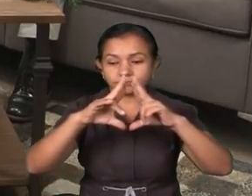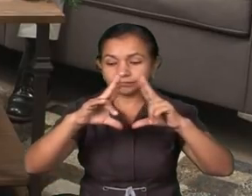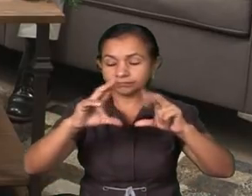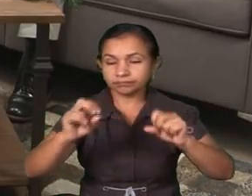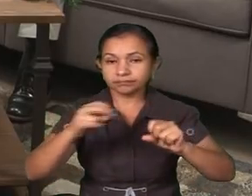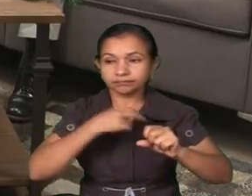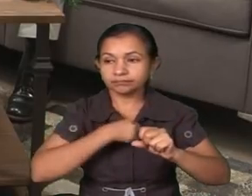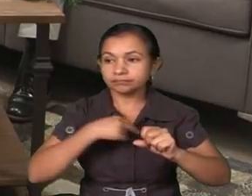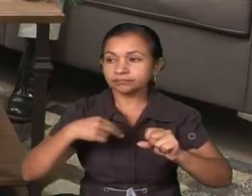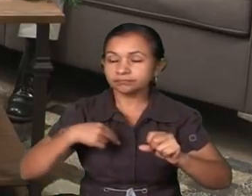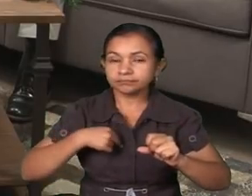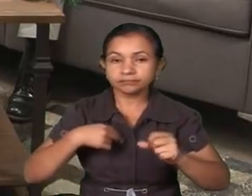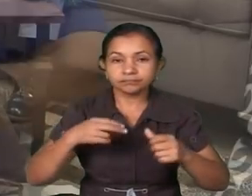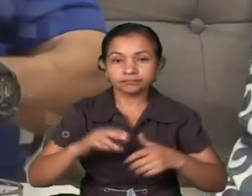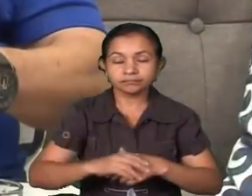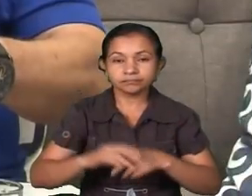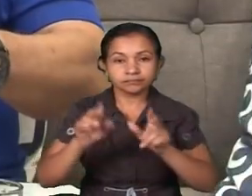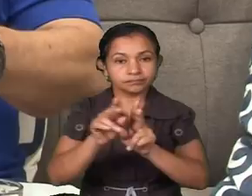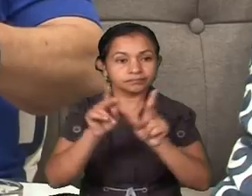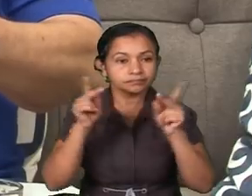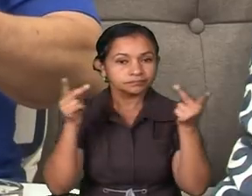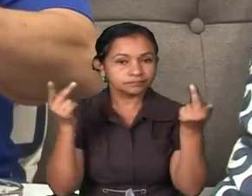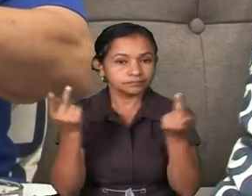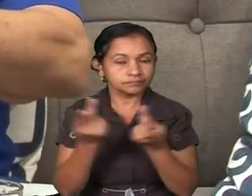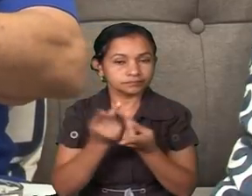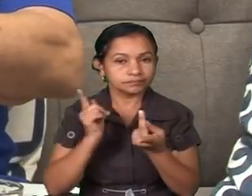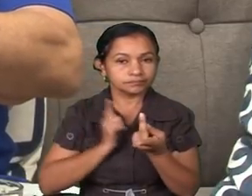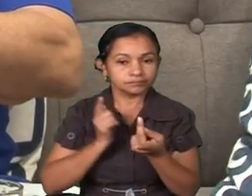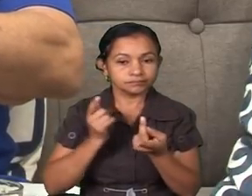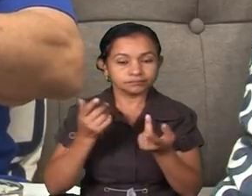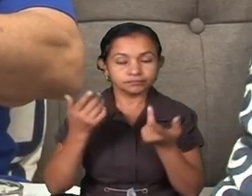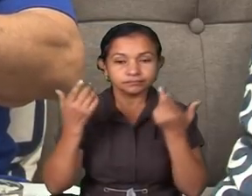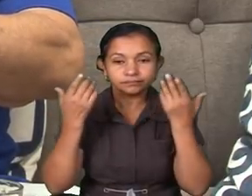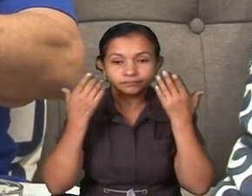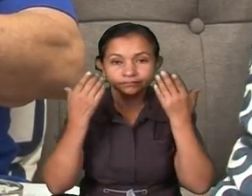actuado es un pueblo que tiene principios.